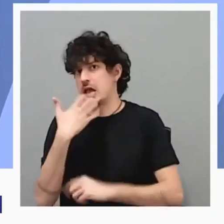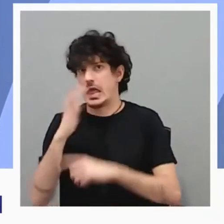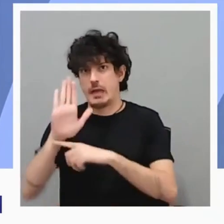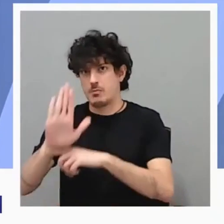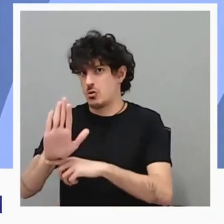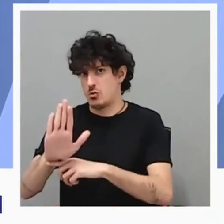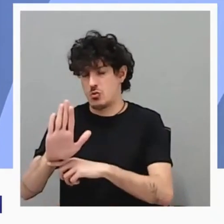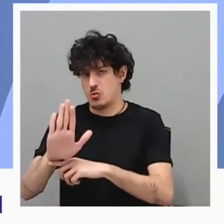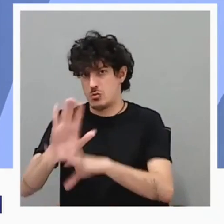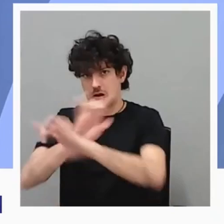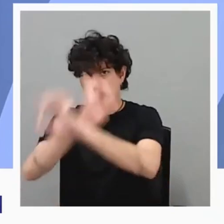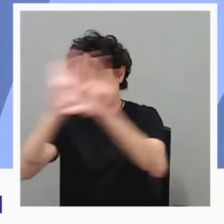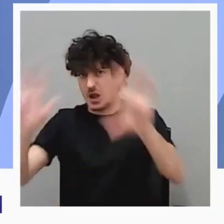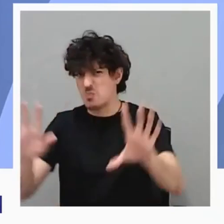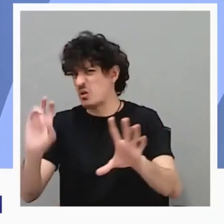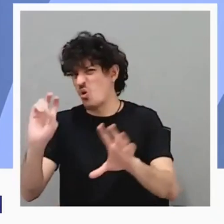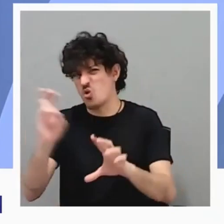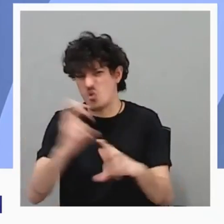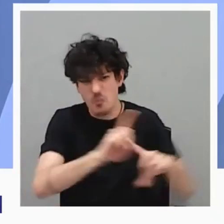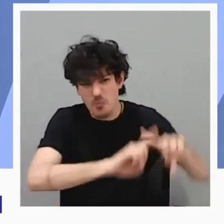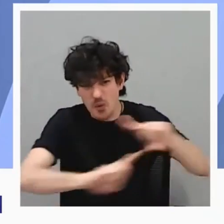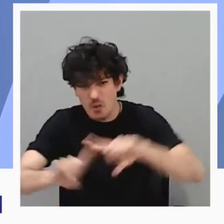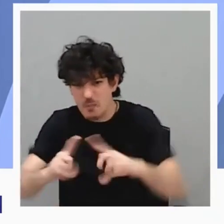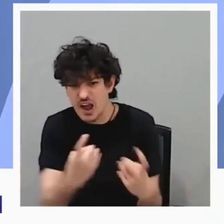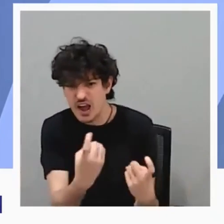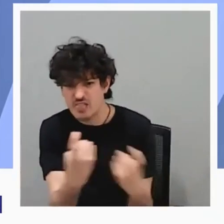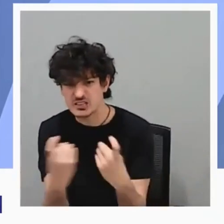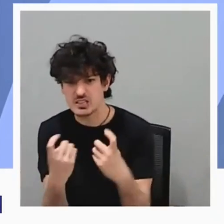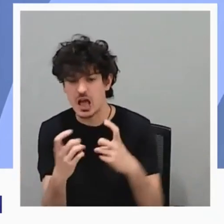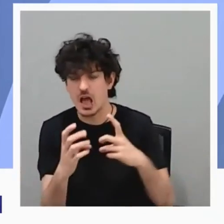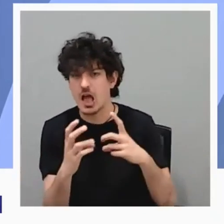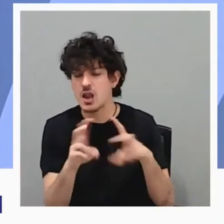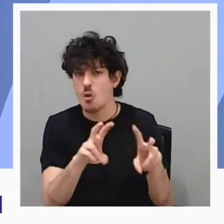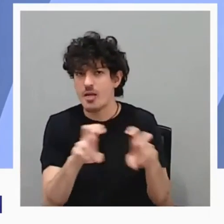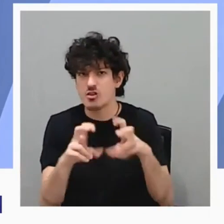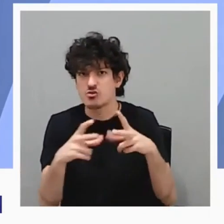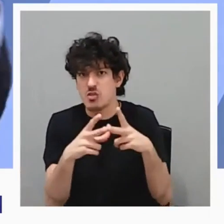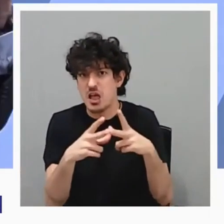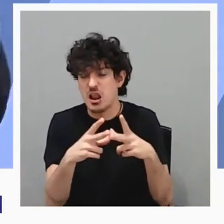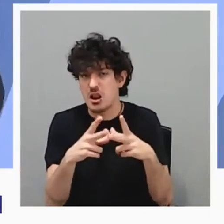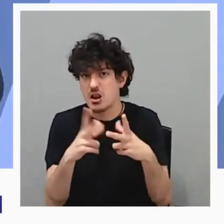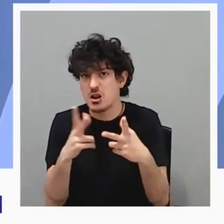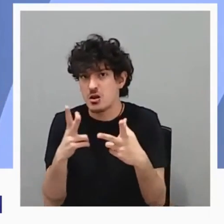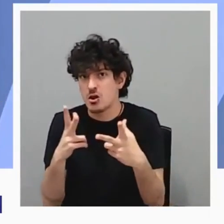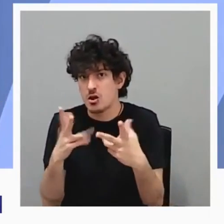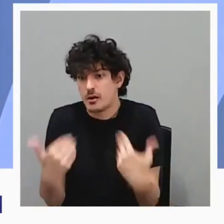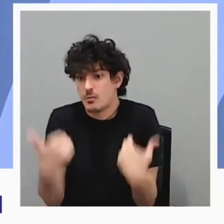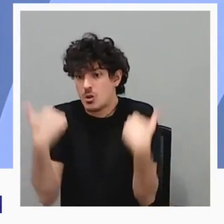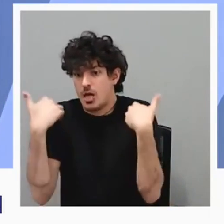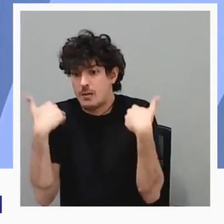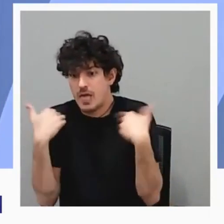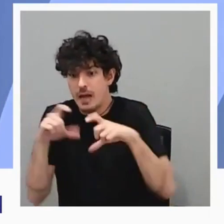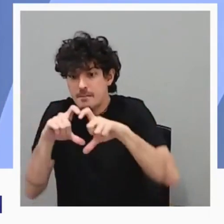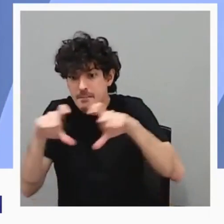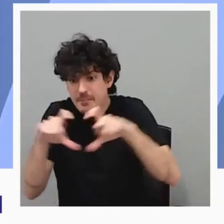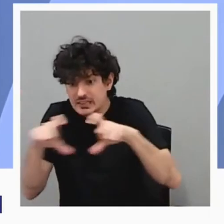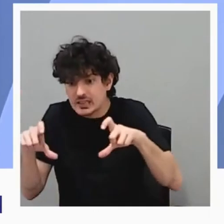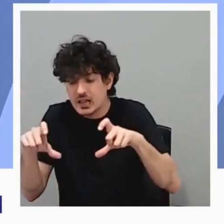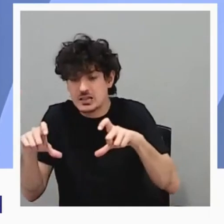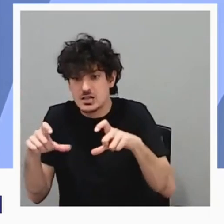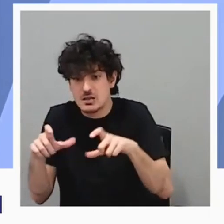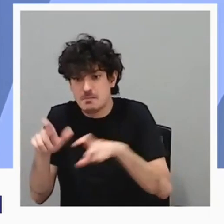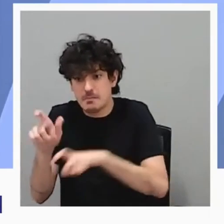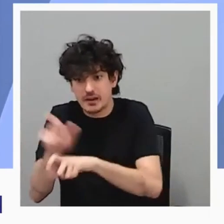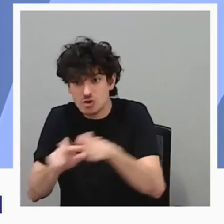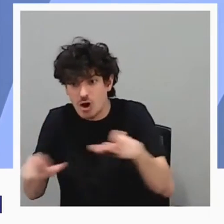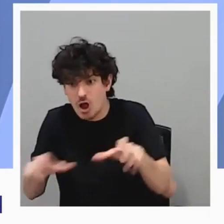requiere innovación social es una cuestión de empresas y de consumidores. Pero no conozco ningún cambio en la vida social a lo largo de la